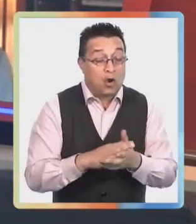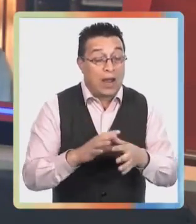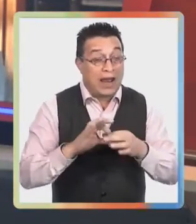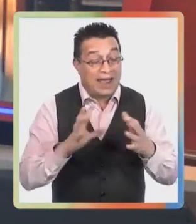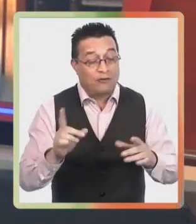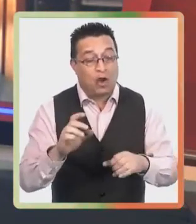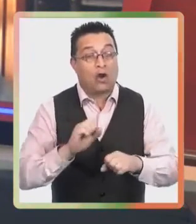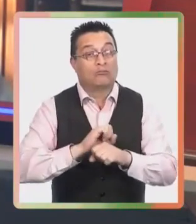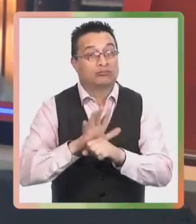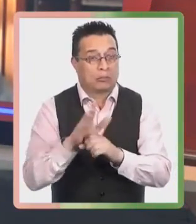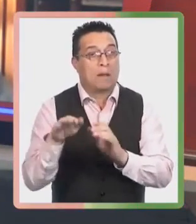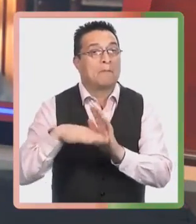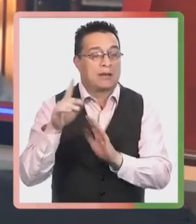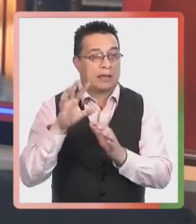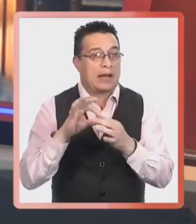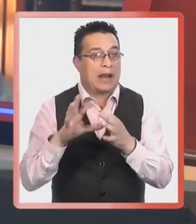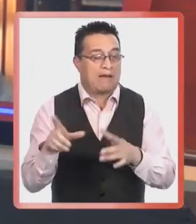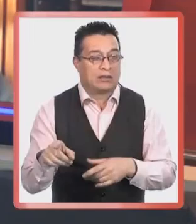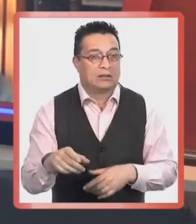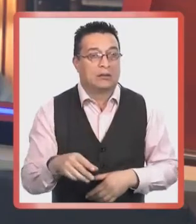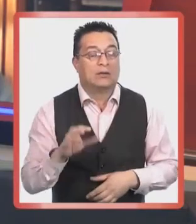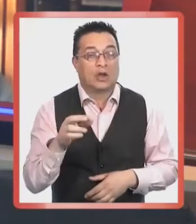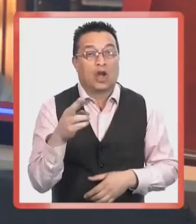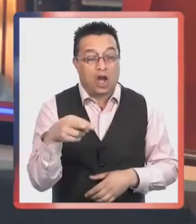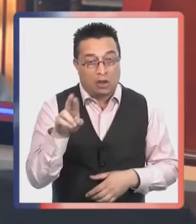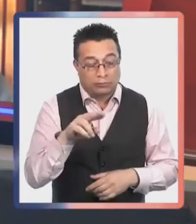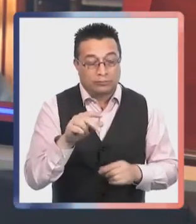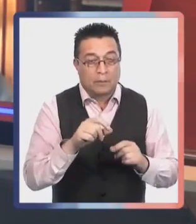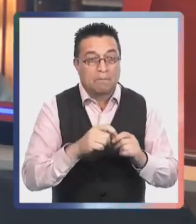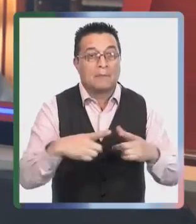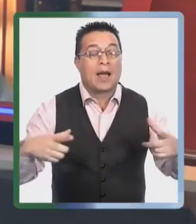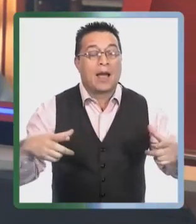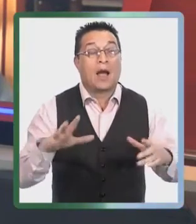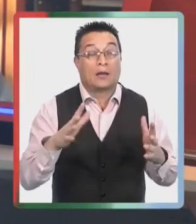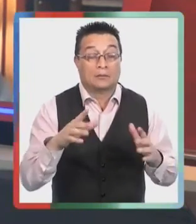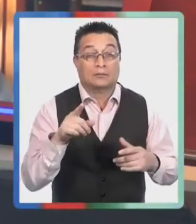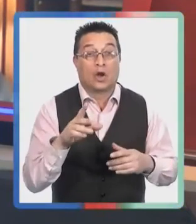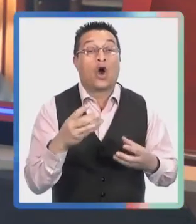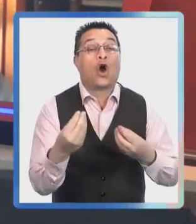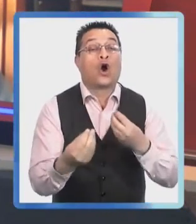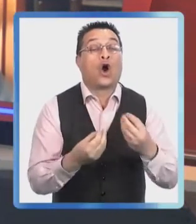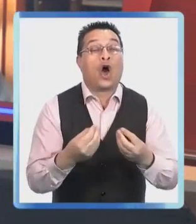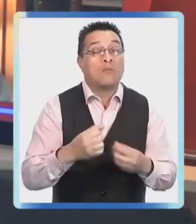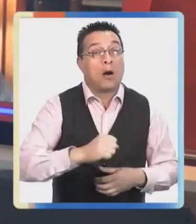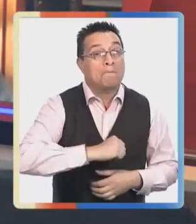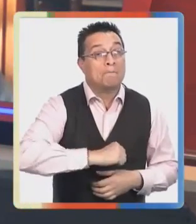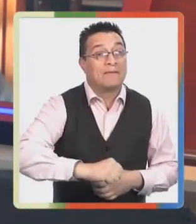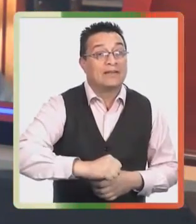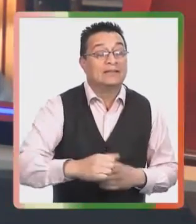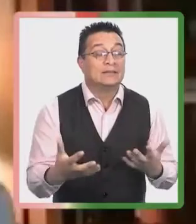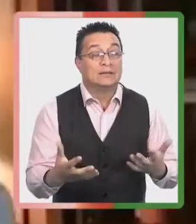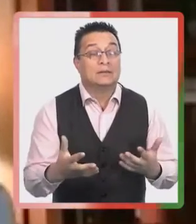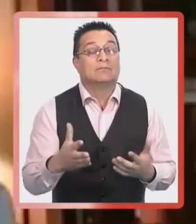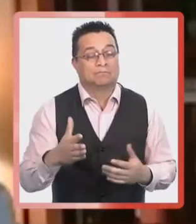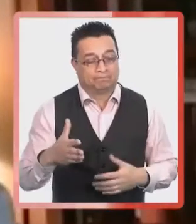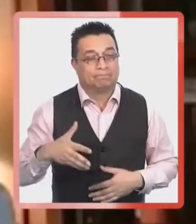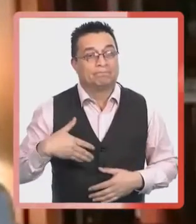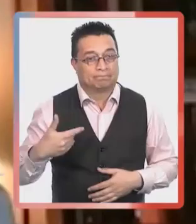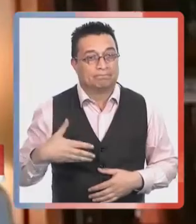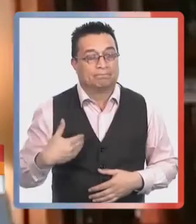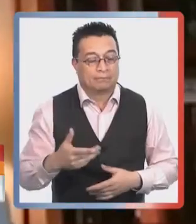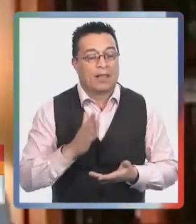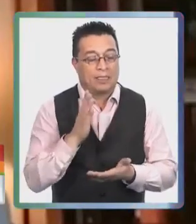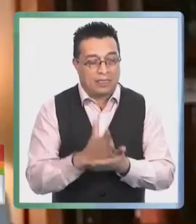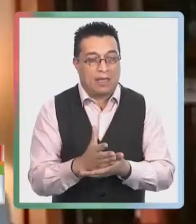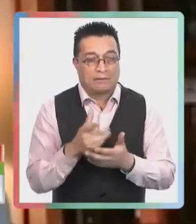mortal como el coronavirus. ¿Y cómo prevenir entonces, doctor? ¿Cómo prevenir? Desgraciadamente vamos a tener